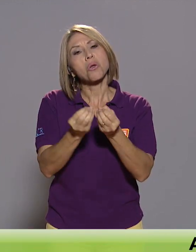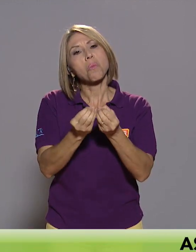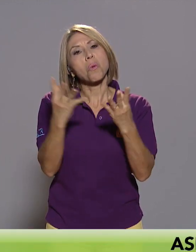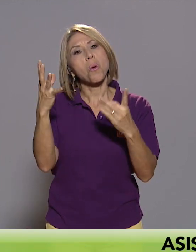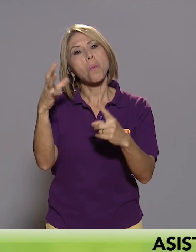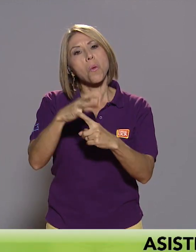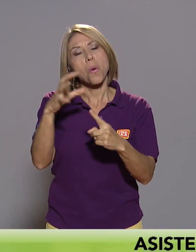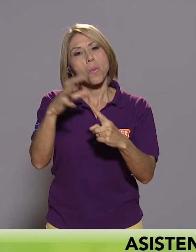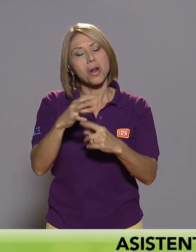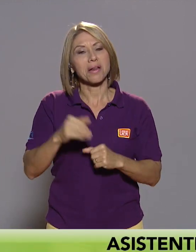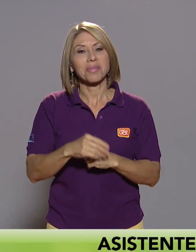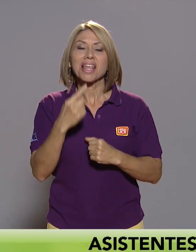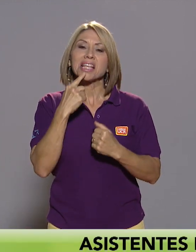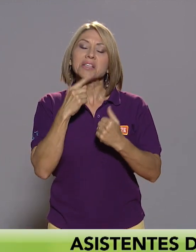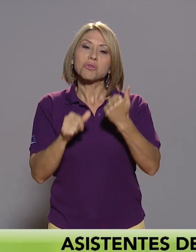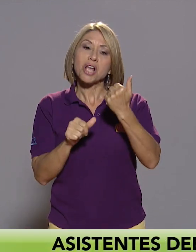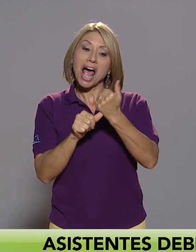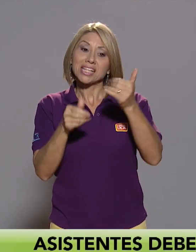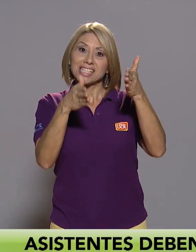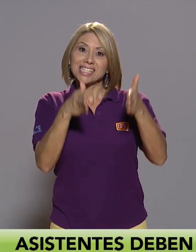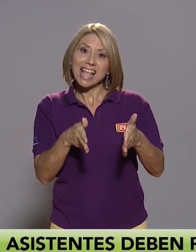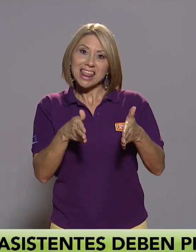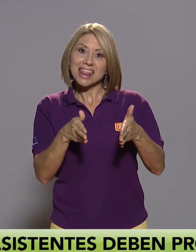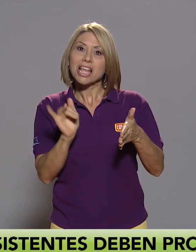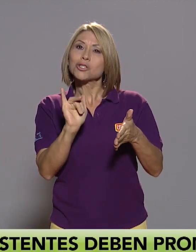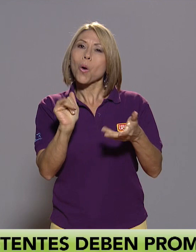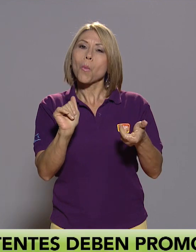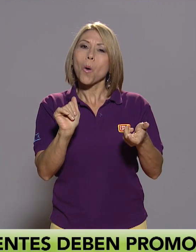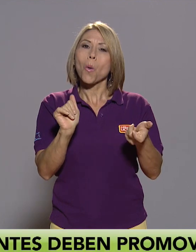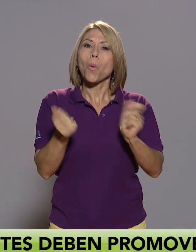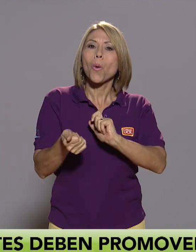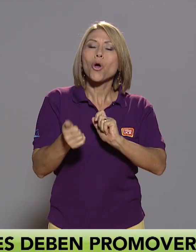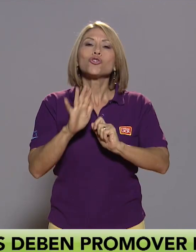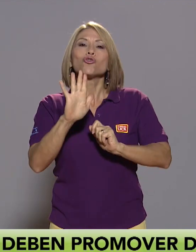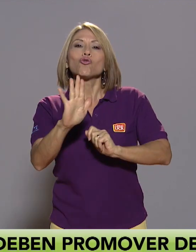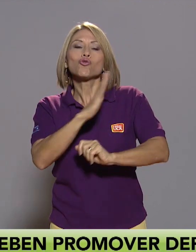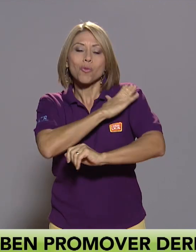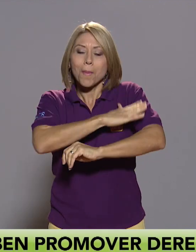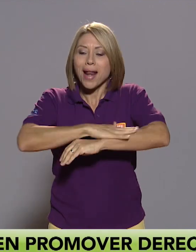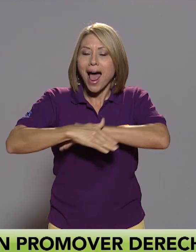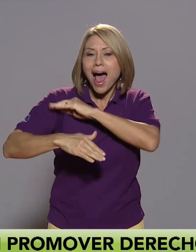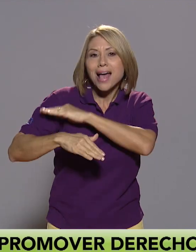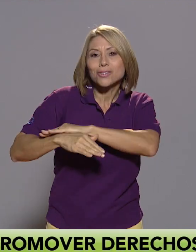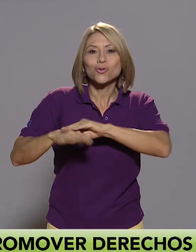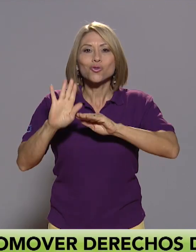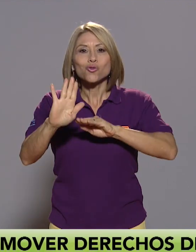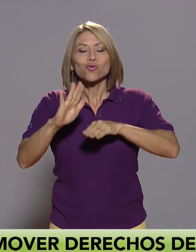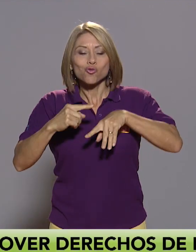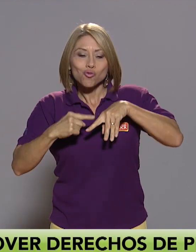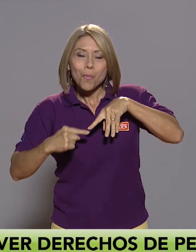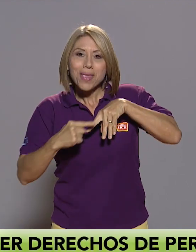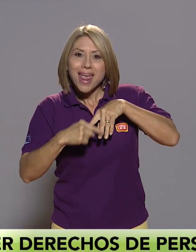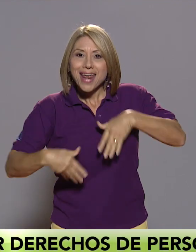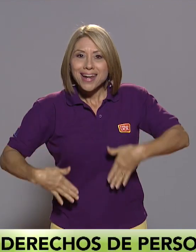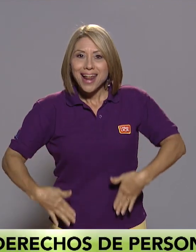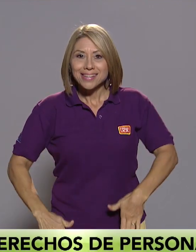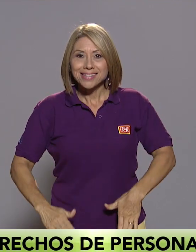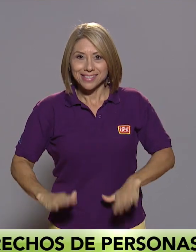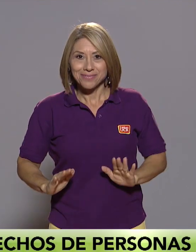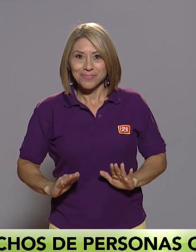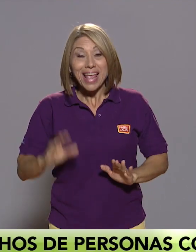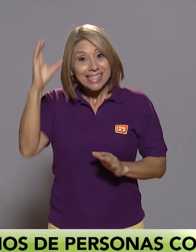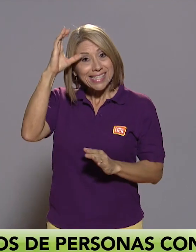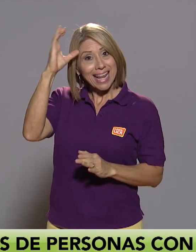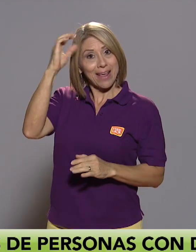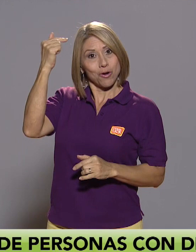asistente se volvería para muchas personas sus brazos y sus piernas, ¿verdad? El cerebro, la cabeza, el corazón